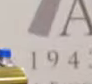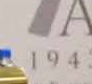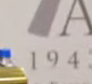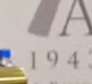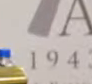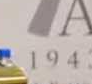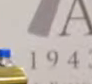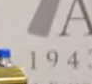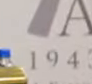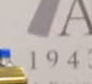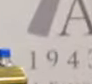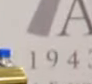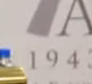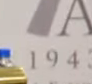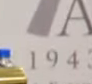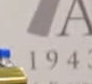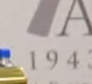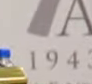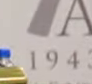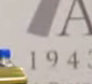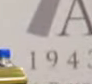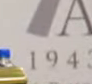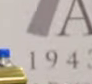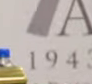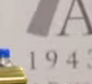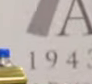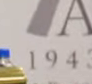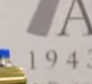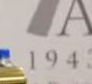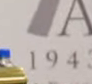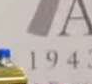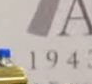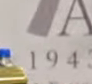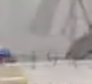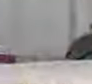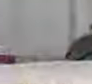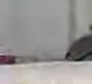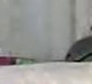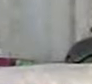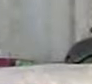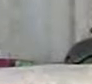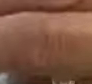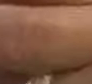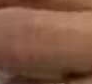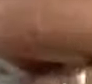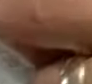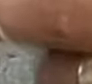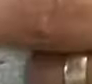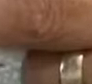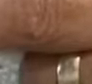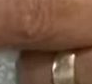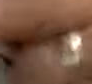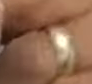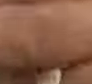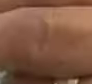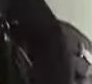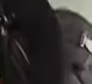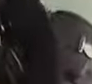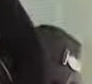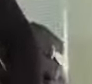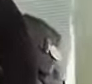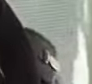la actualidad es una de las principales causas de discapacidad en la edad adulta. La ruptura de huesos que provoca la osteoporosis afecta en